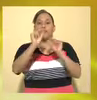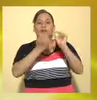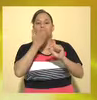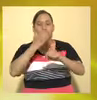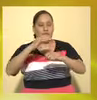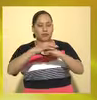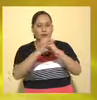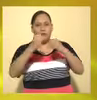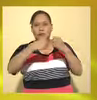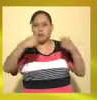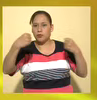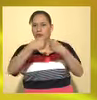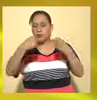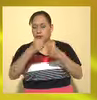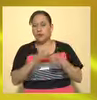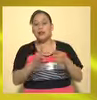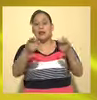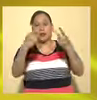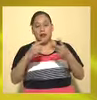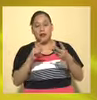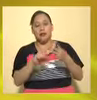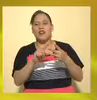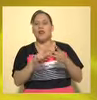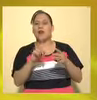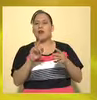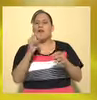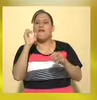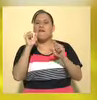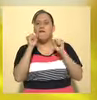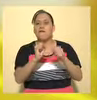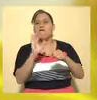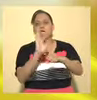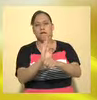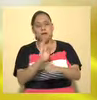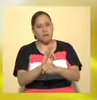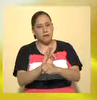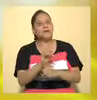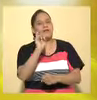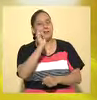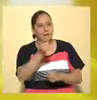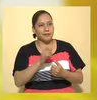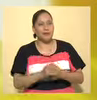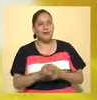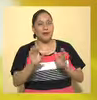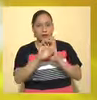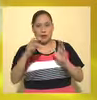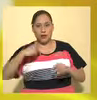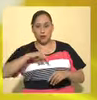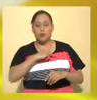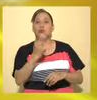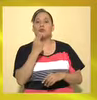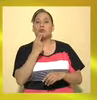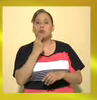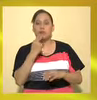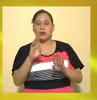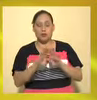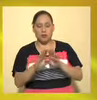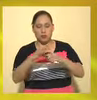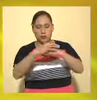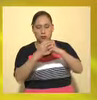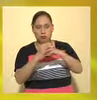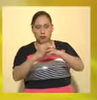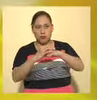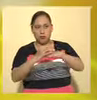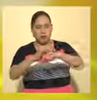Posteriormente, va a haber la etapa de fortalecimiento. En esa etapa de fortalecimiento, vamos a trabajar toda la parte del core, que